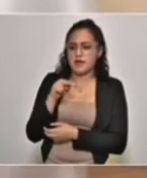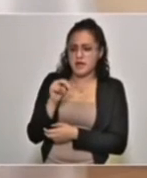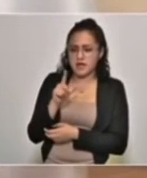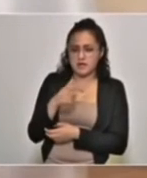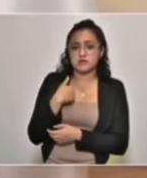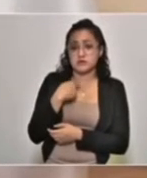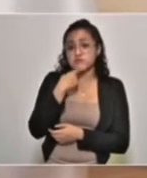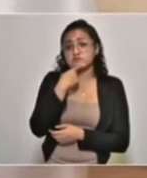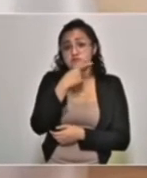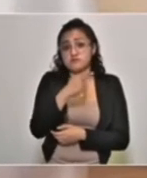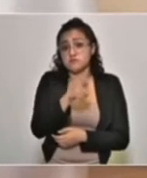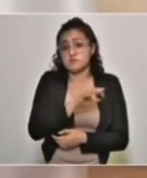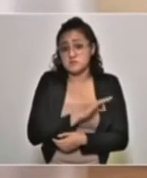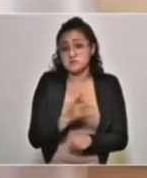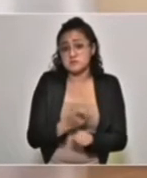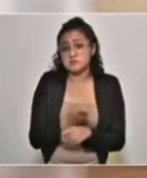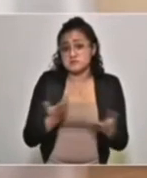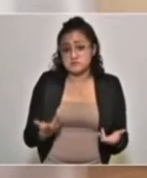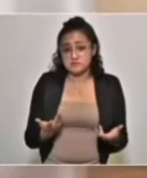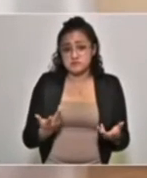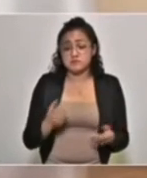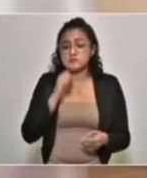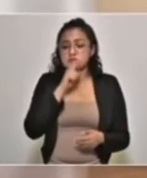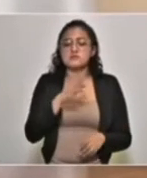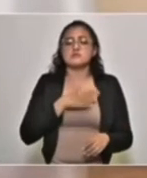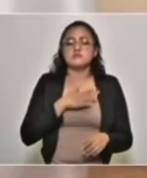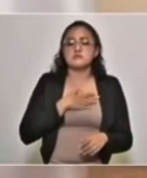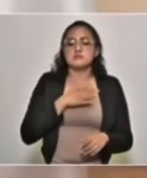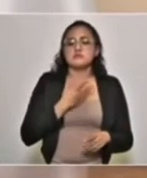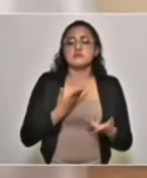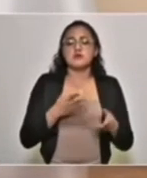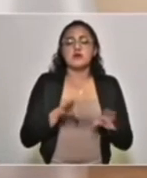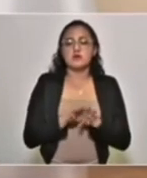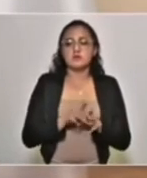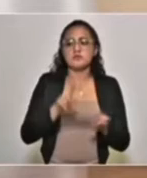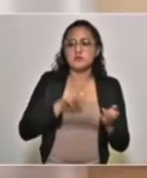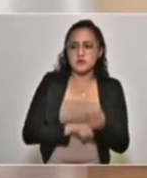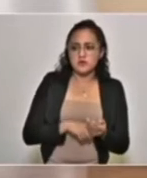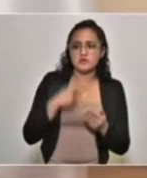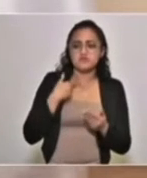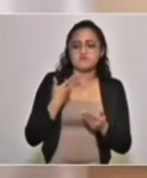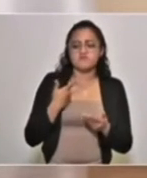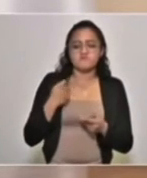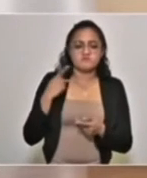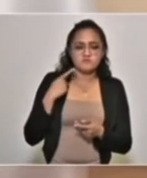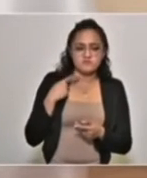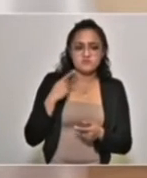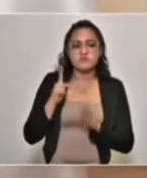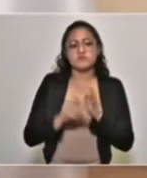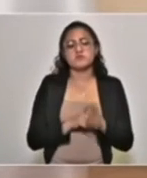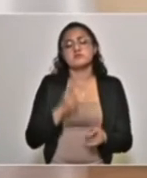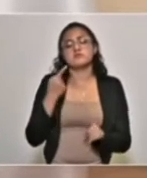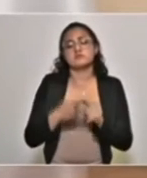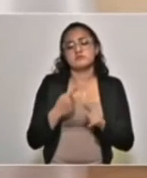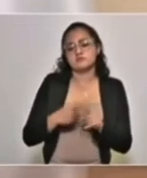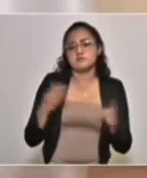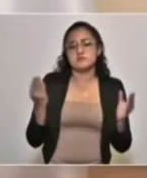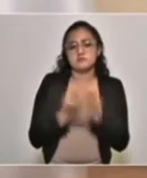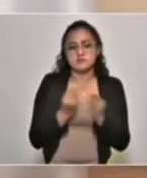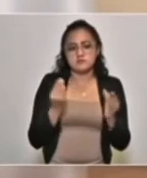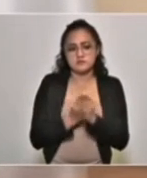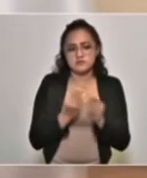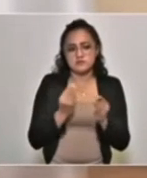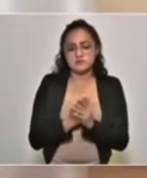eso. Lo que sí advierto son posiciones políticas que otra vez vuelven al asunto